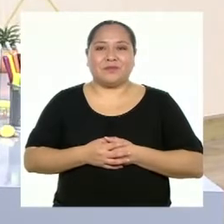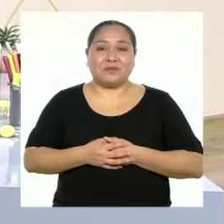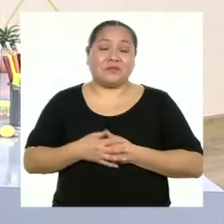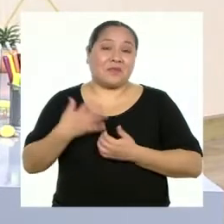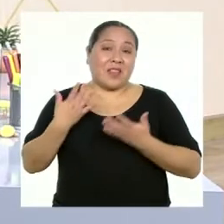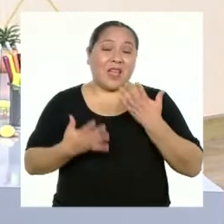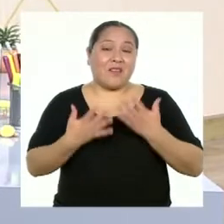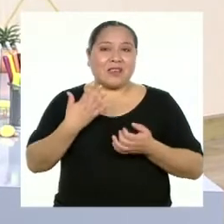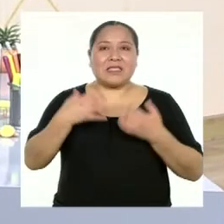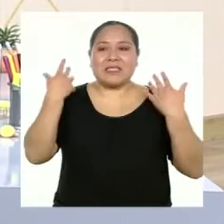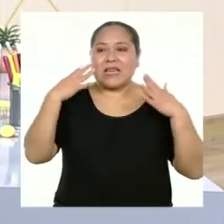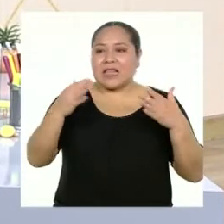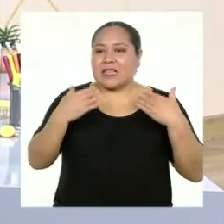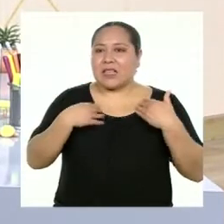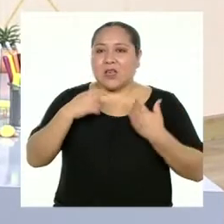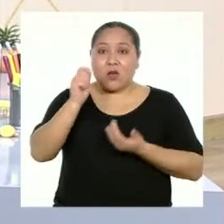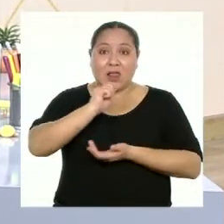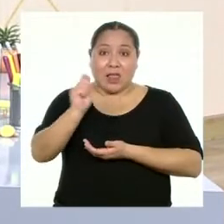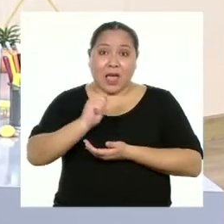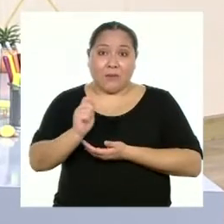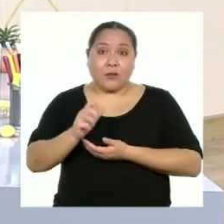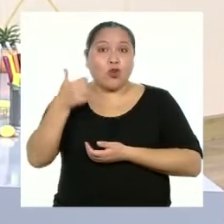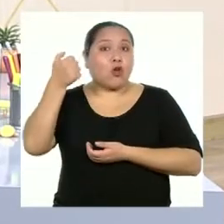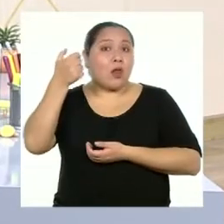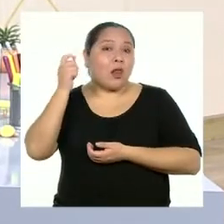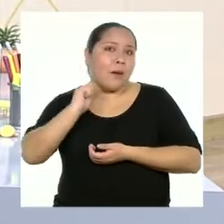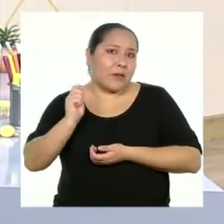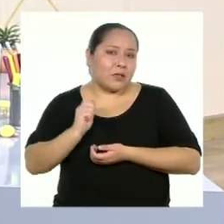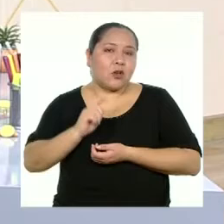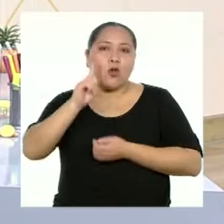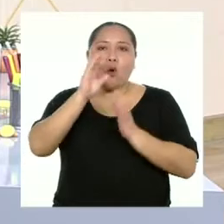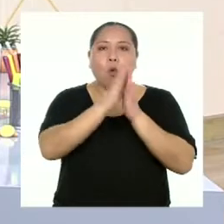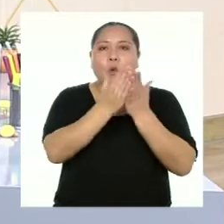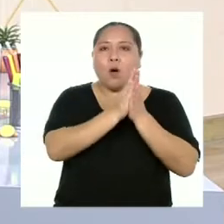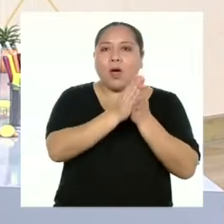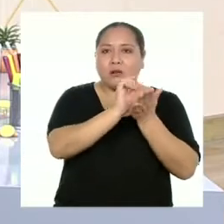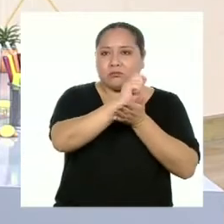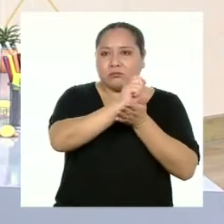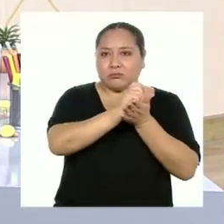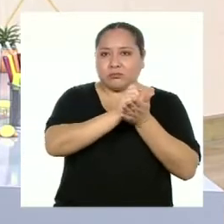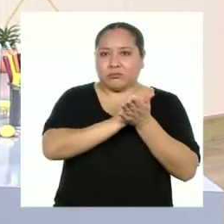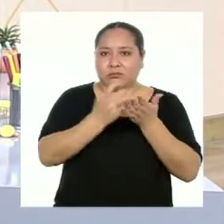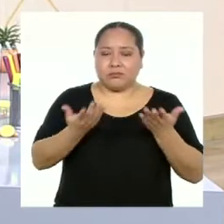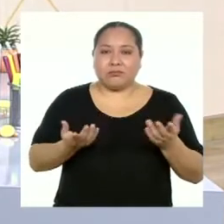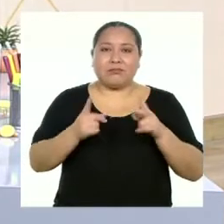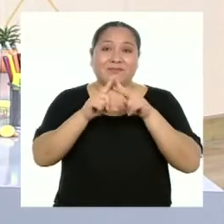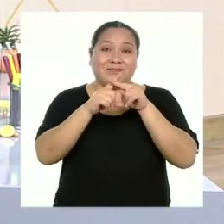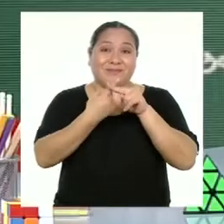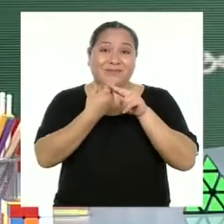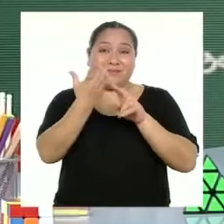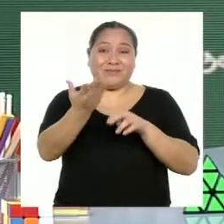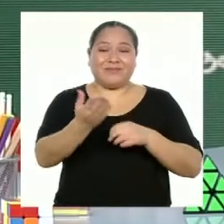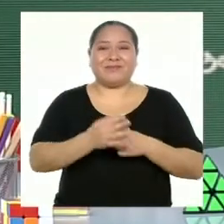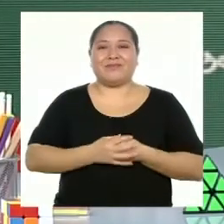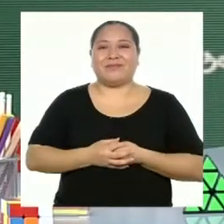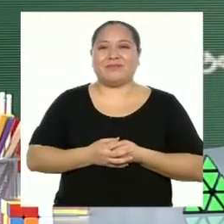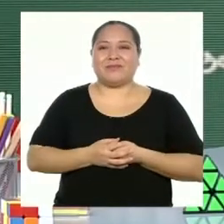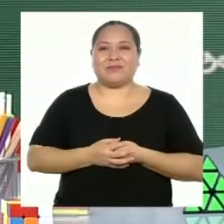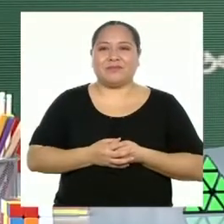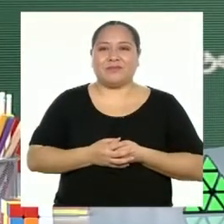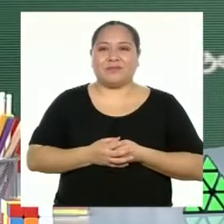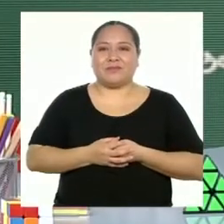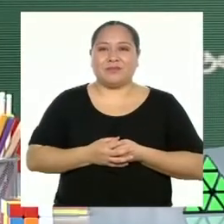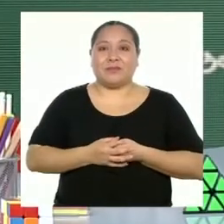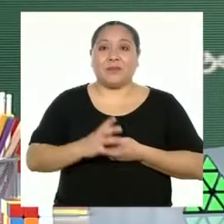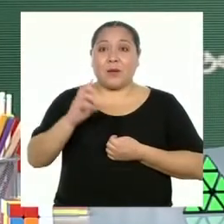Seguro ya deben tener a la mano un lápiz o lapicero y un cuaderno de apuntes. Entonces, arranquemos.